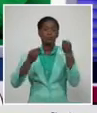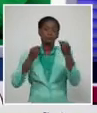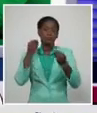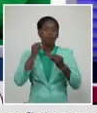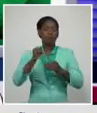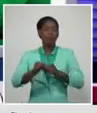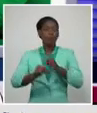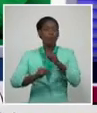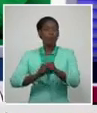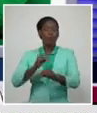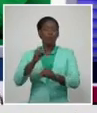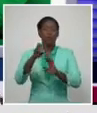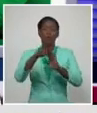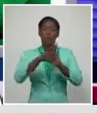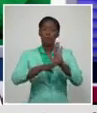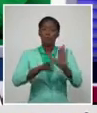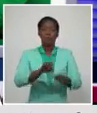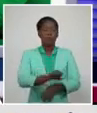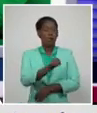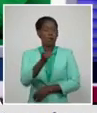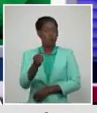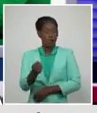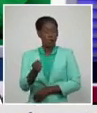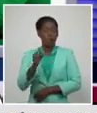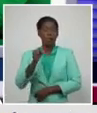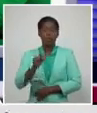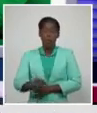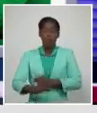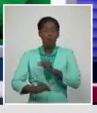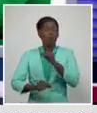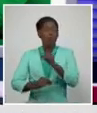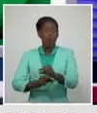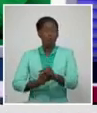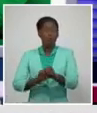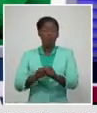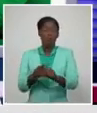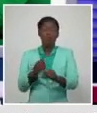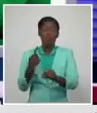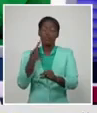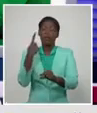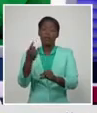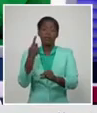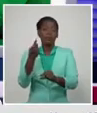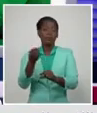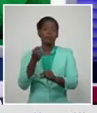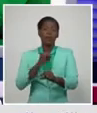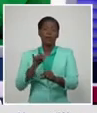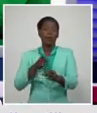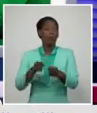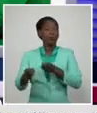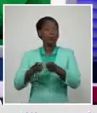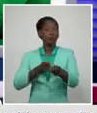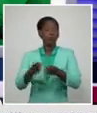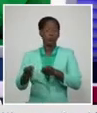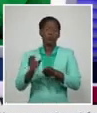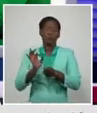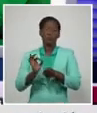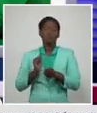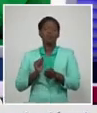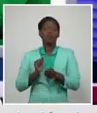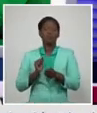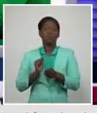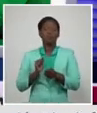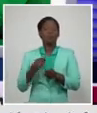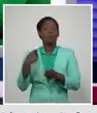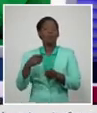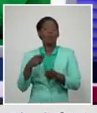Sin embargo, sí se restringe, sí se reduce, sí se limita la actividad en